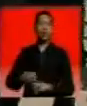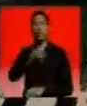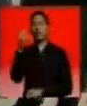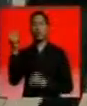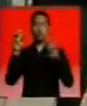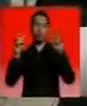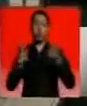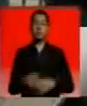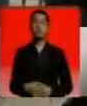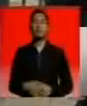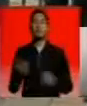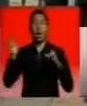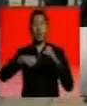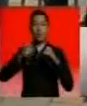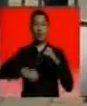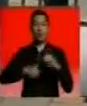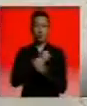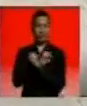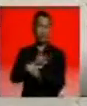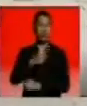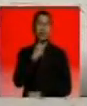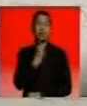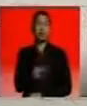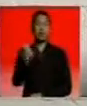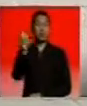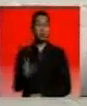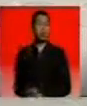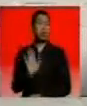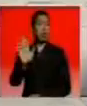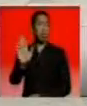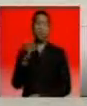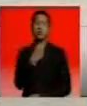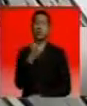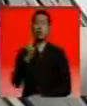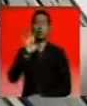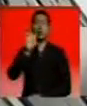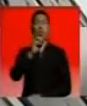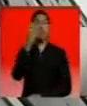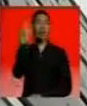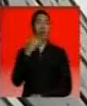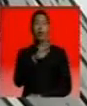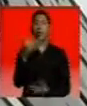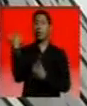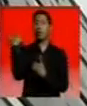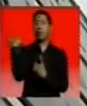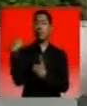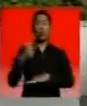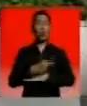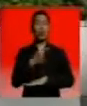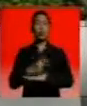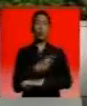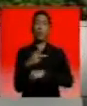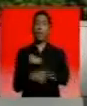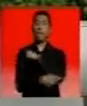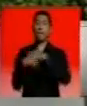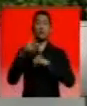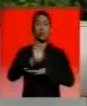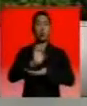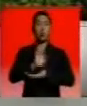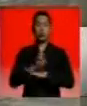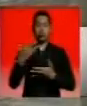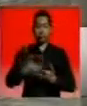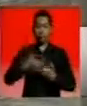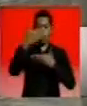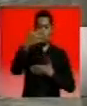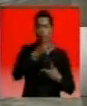El abogado defensor de Alex B. dijo que su defendido estuvo 150 días en el cargo de la gerencia de Petroecuador y que en ningún